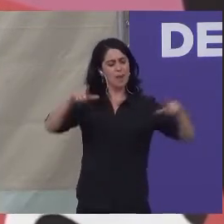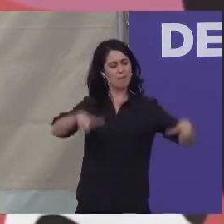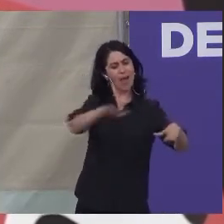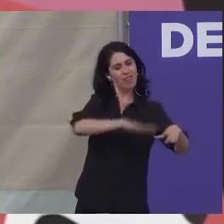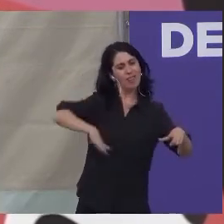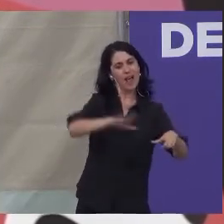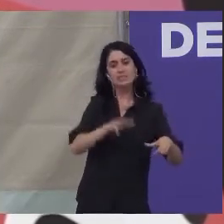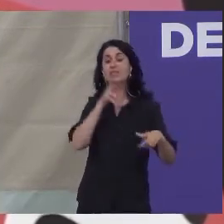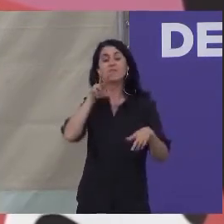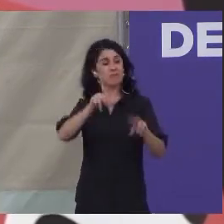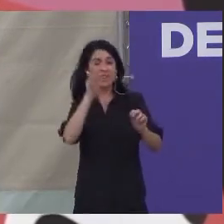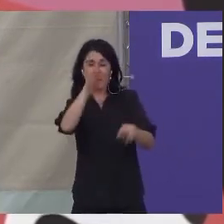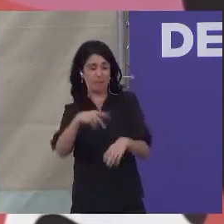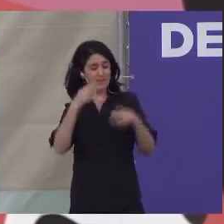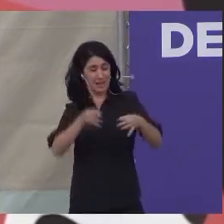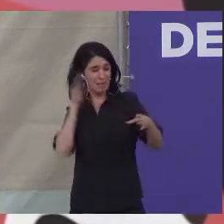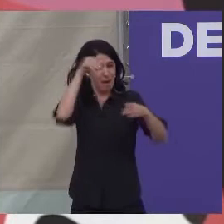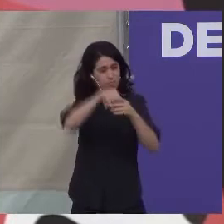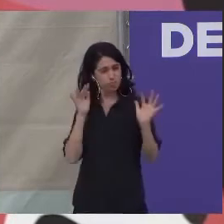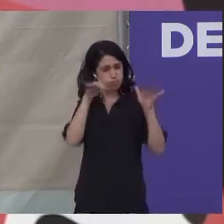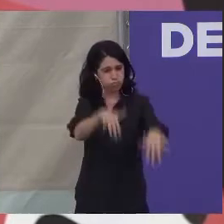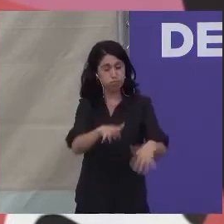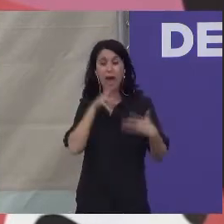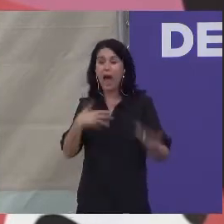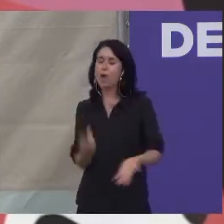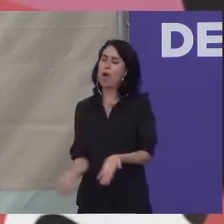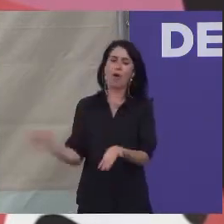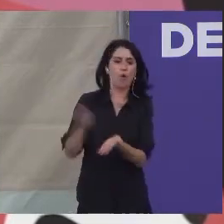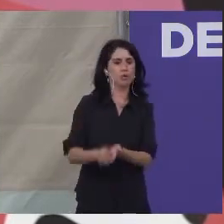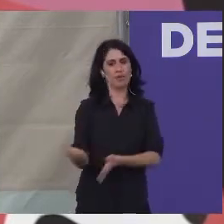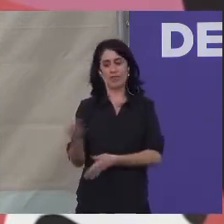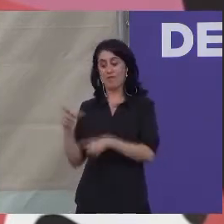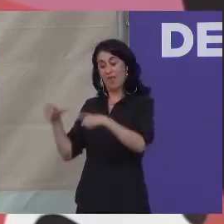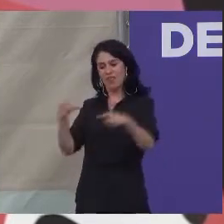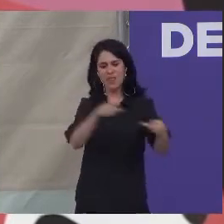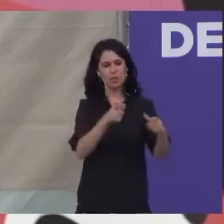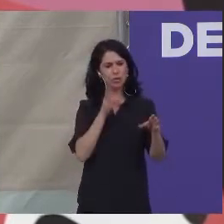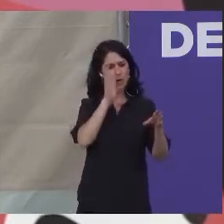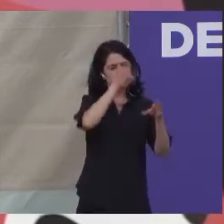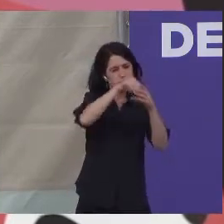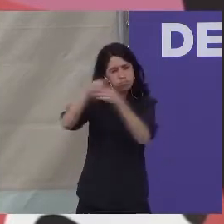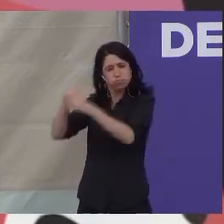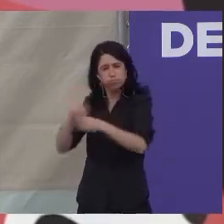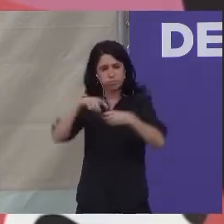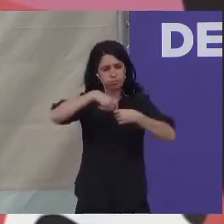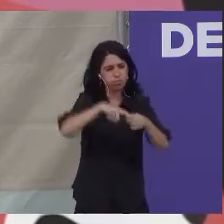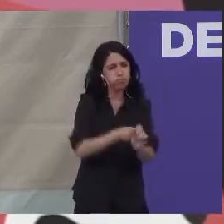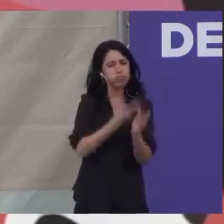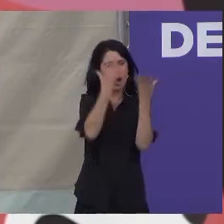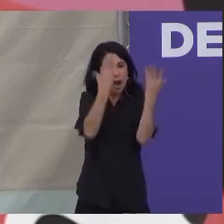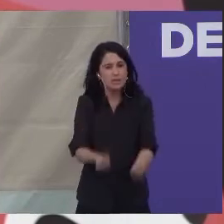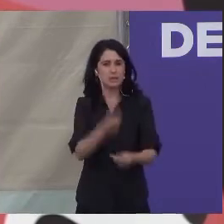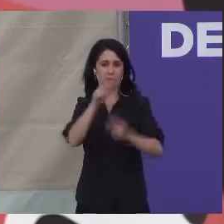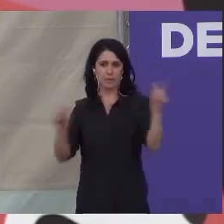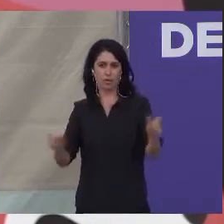aquel impulso, toca volver a llenar los círculos de miles de personas, pero sobre todo también